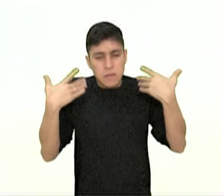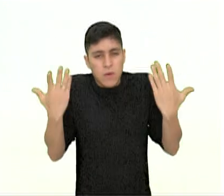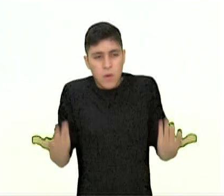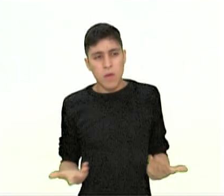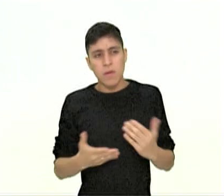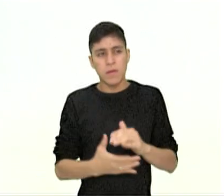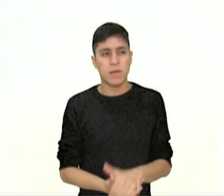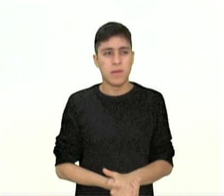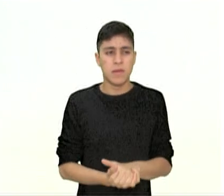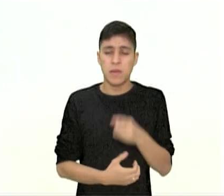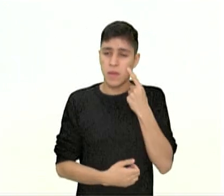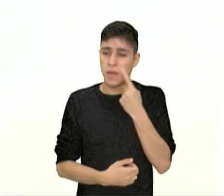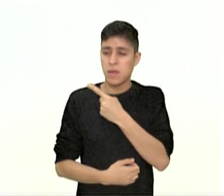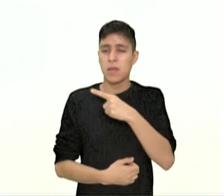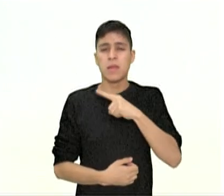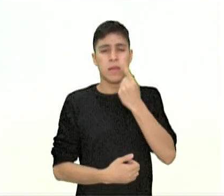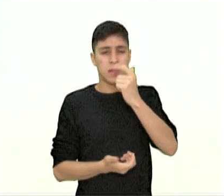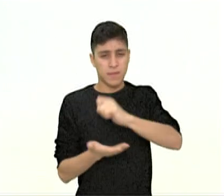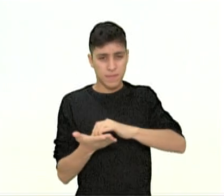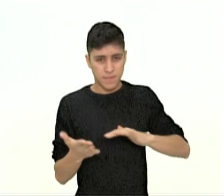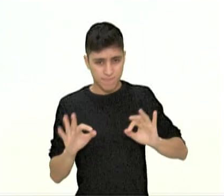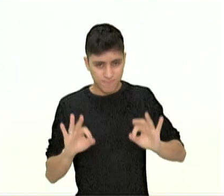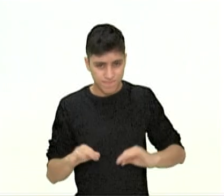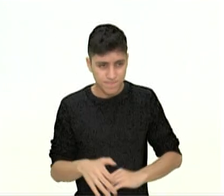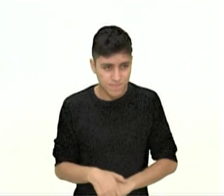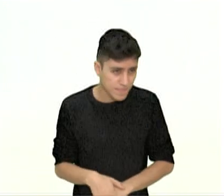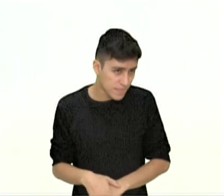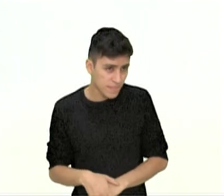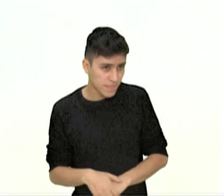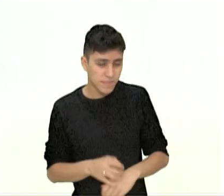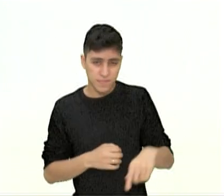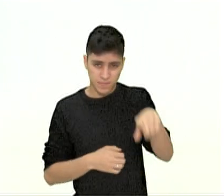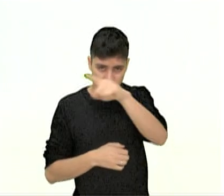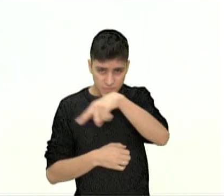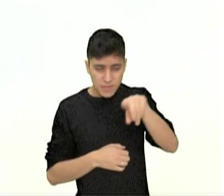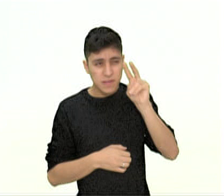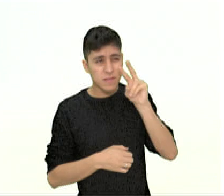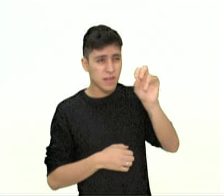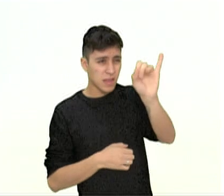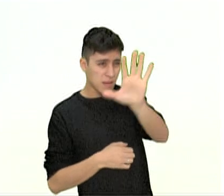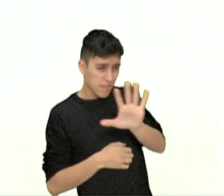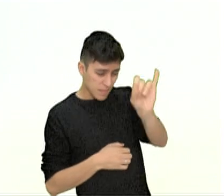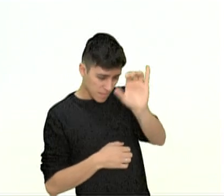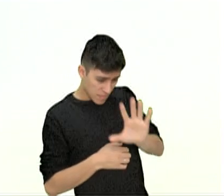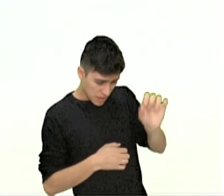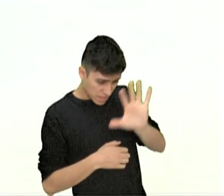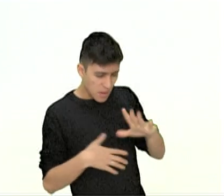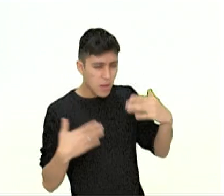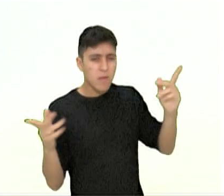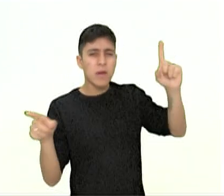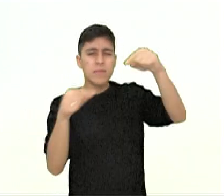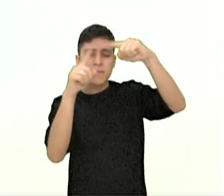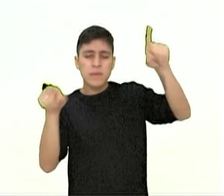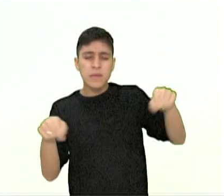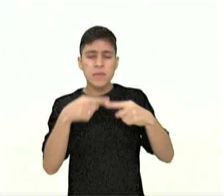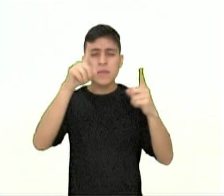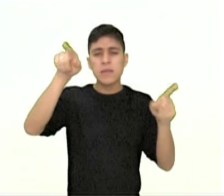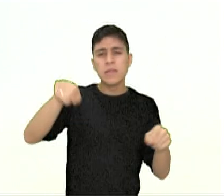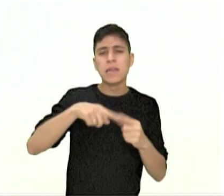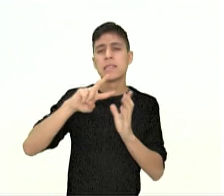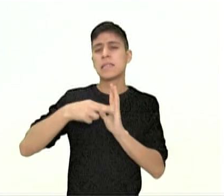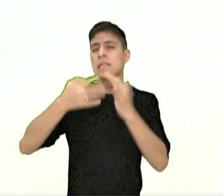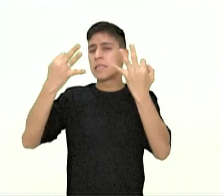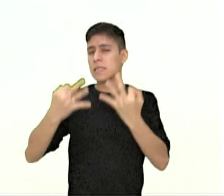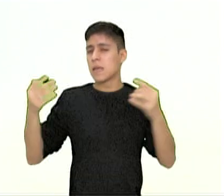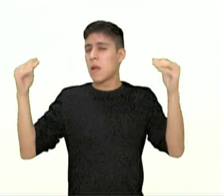Entonces ya tenemos una actividad. Relaciona las imagens com o significado